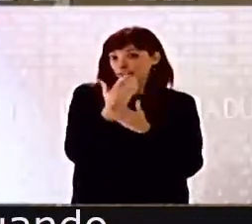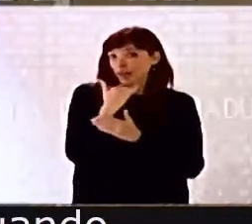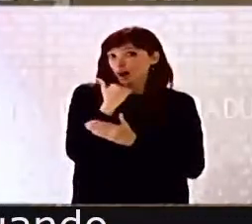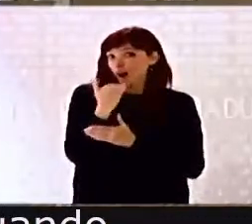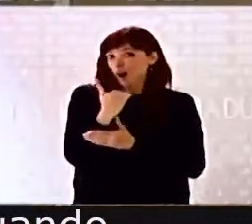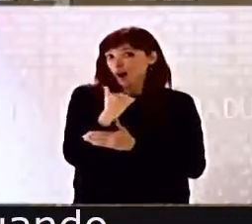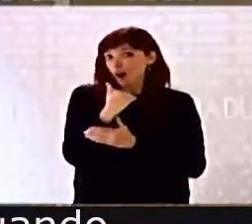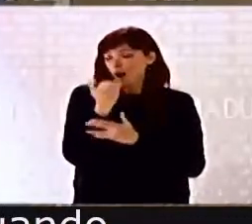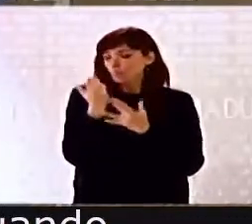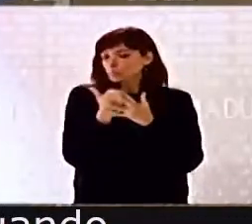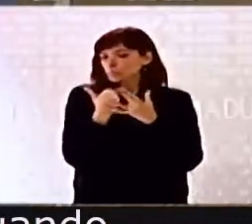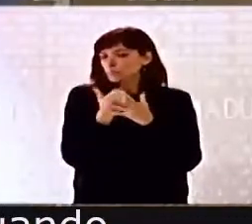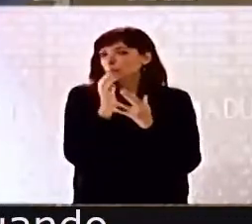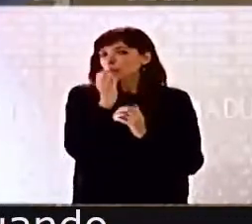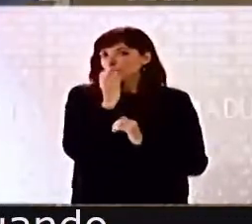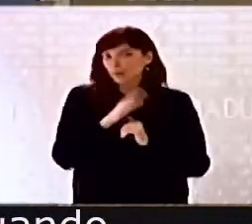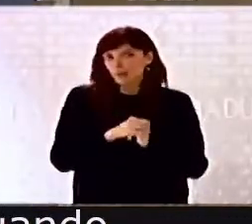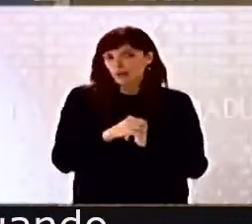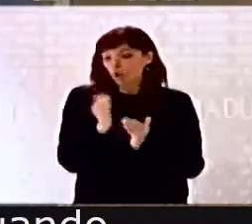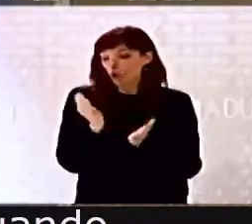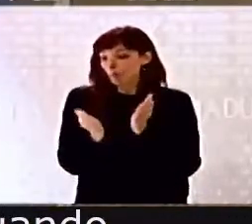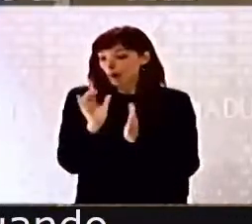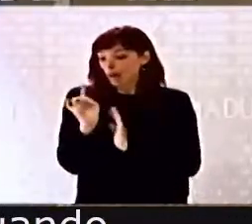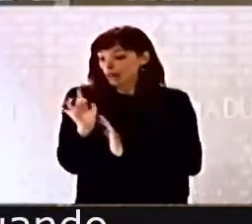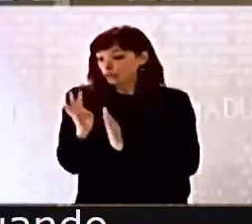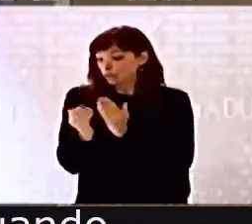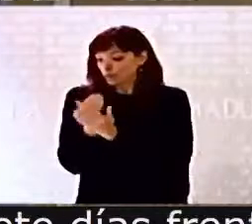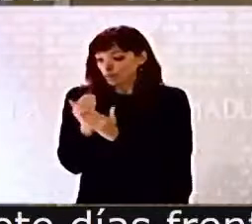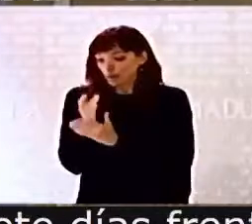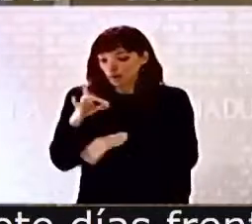frente a la incidencia acumulada a los 14 días,